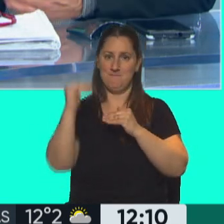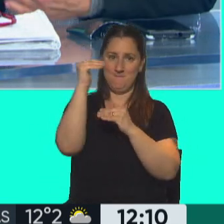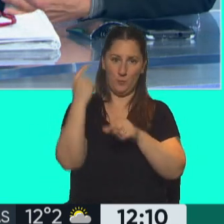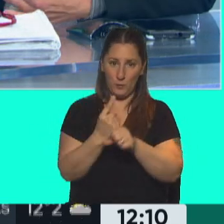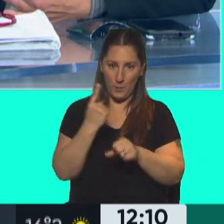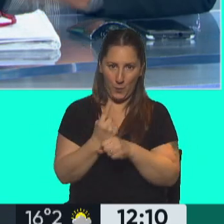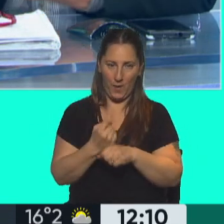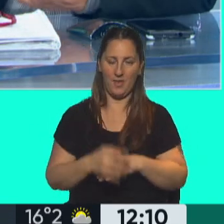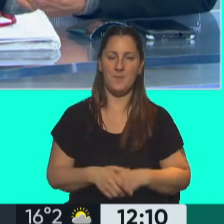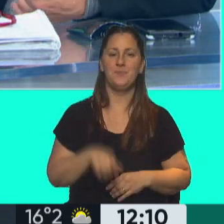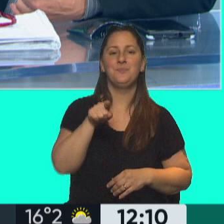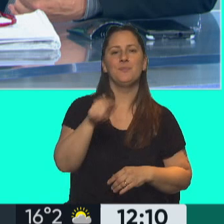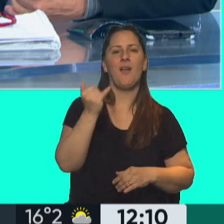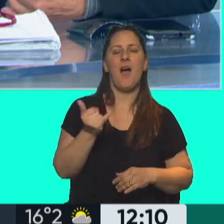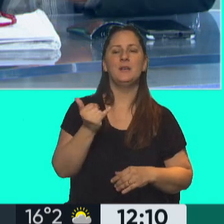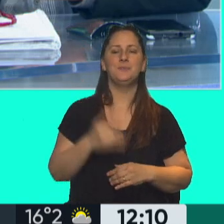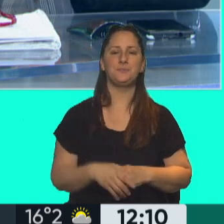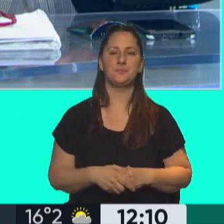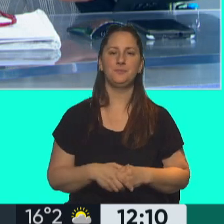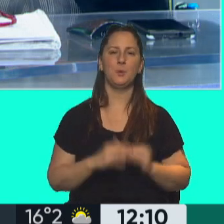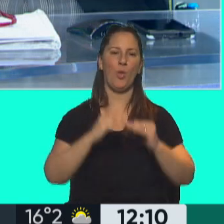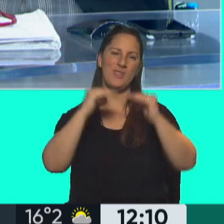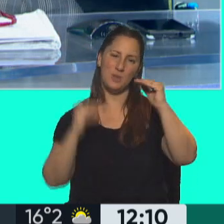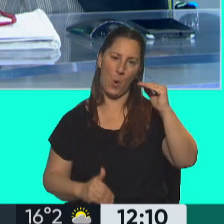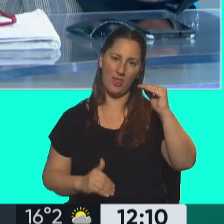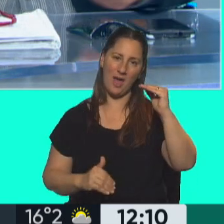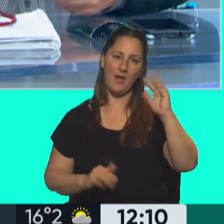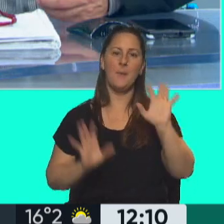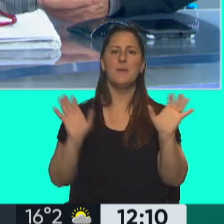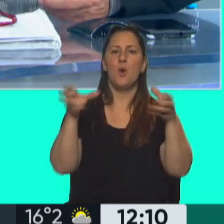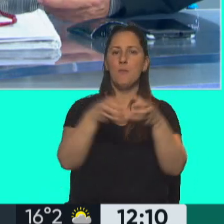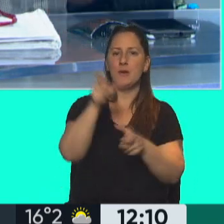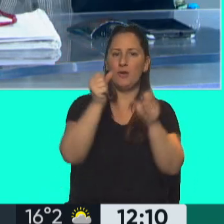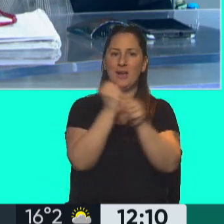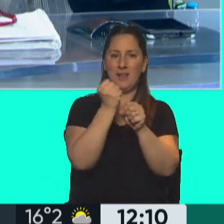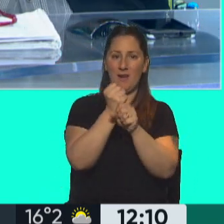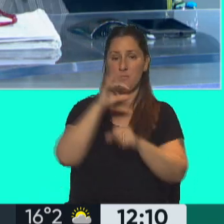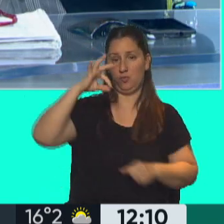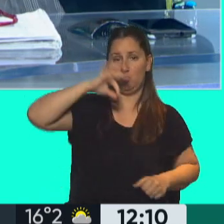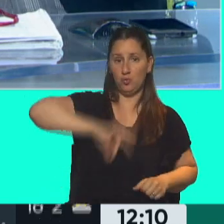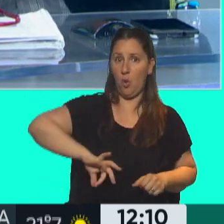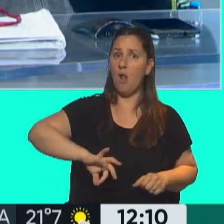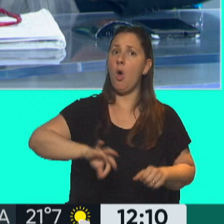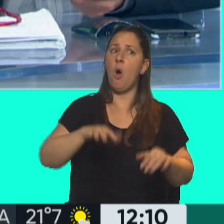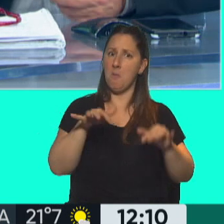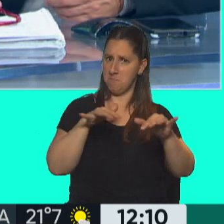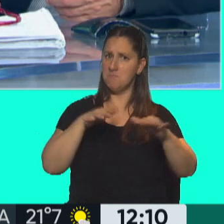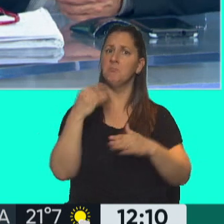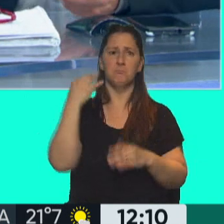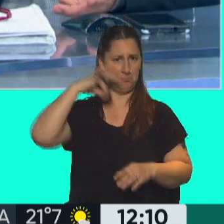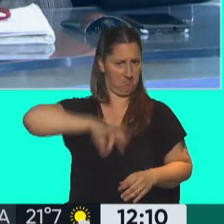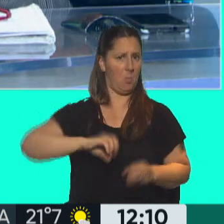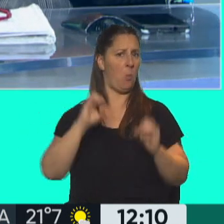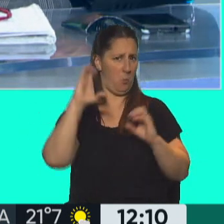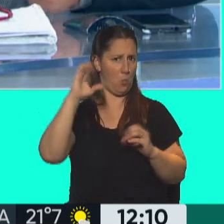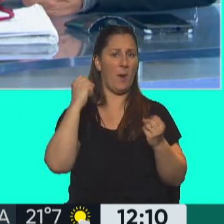de discriminación o desigualdad dentro del propio sector de trabajadores. Hay asalariados que están en una buena posición,